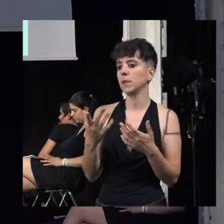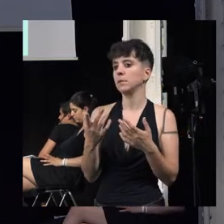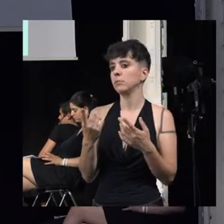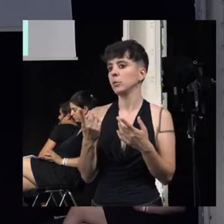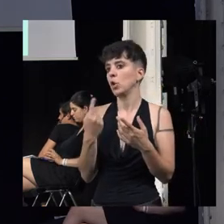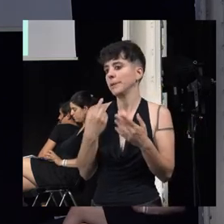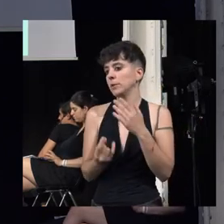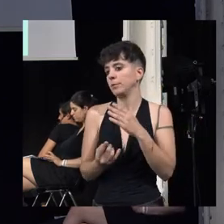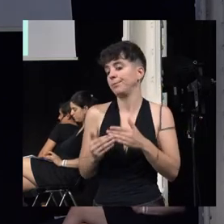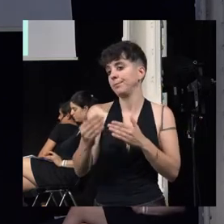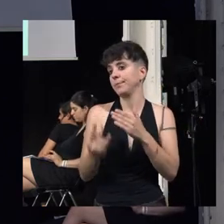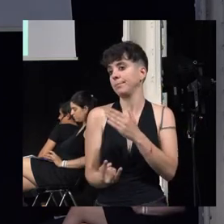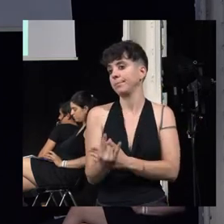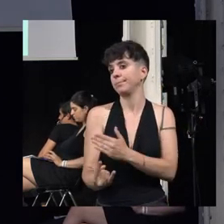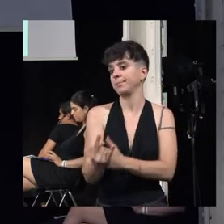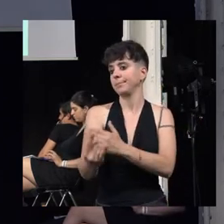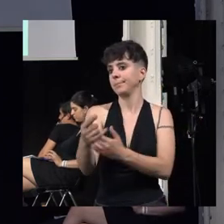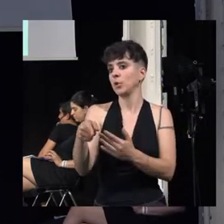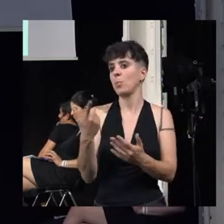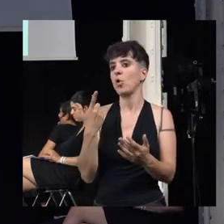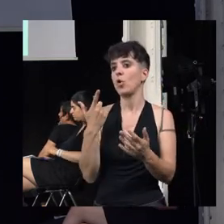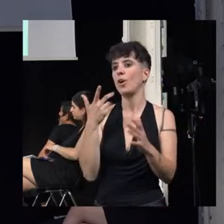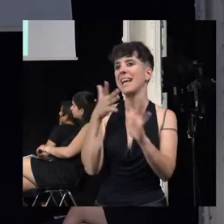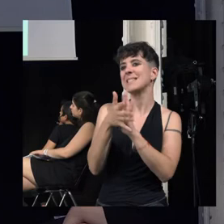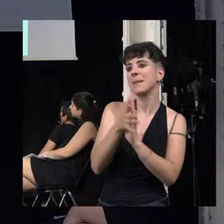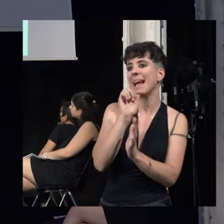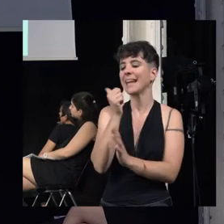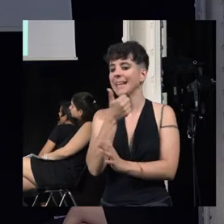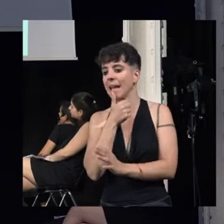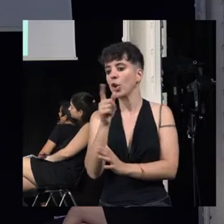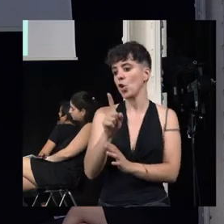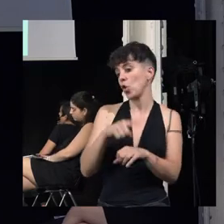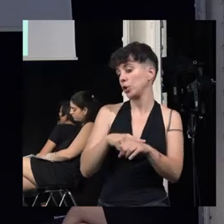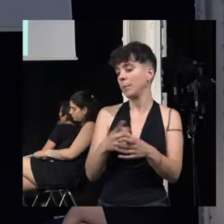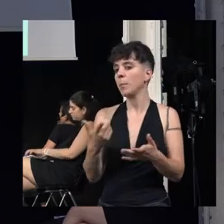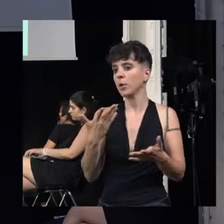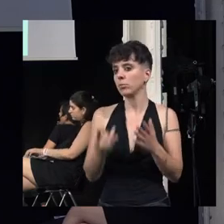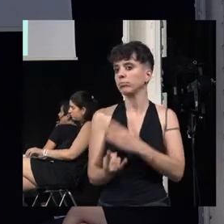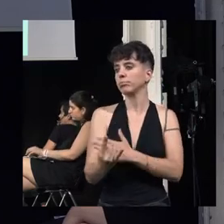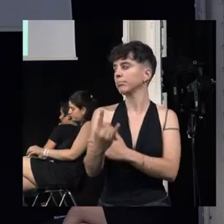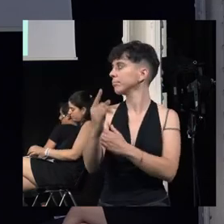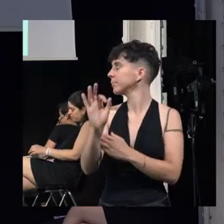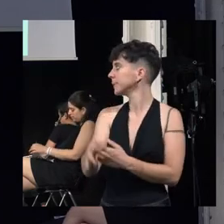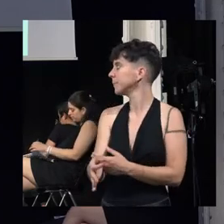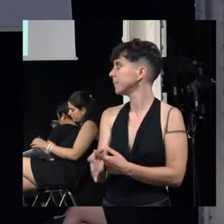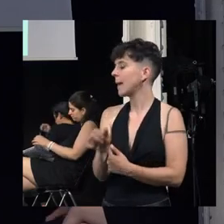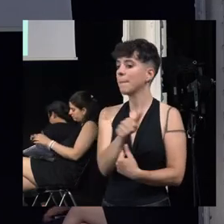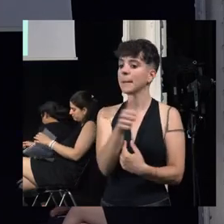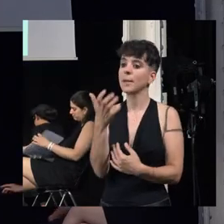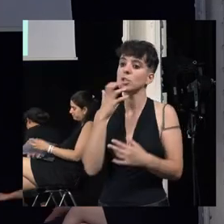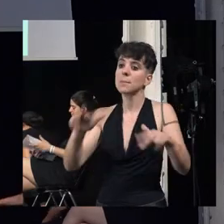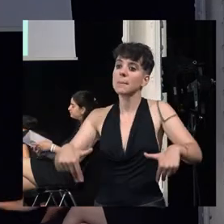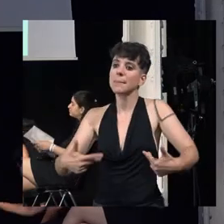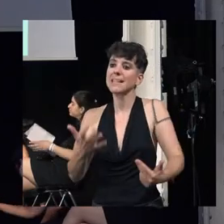saliendo. No habrá momento para explicar quiénes son, pero irán saliendo. Y deciros una cosa, en la primera, si me permitís,